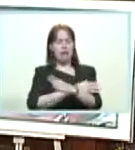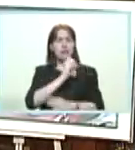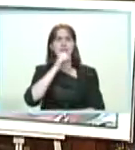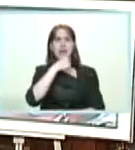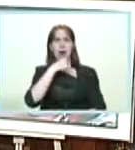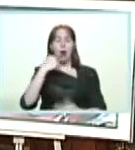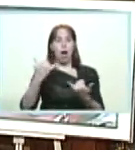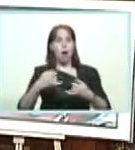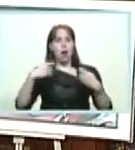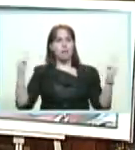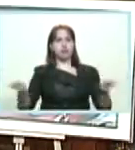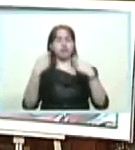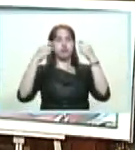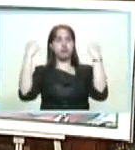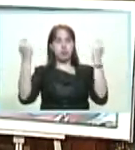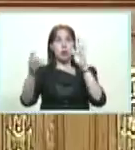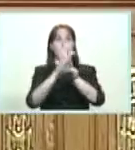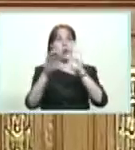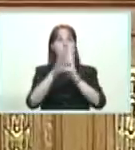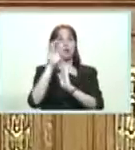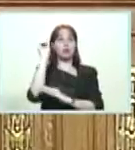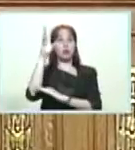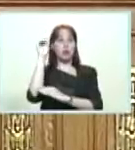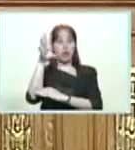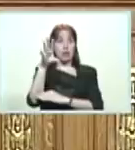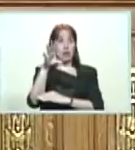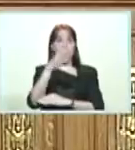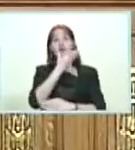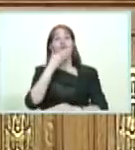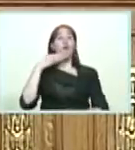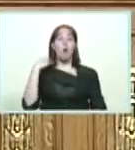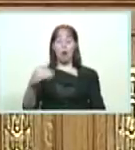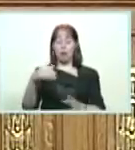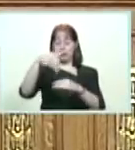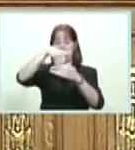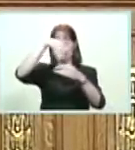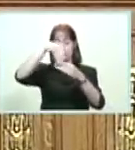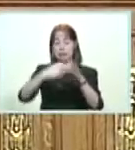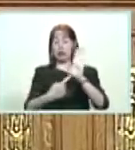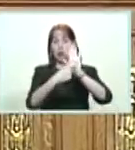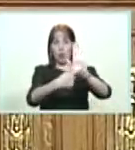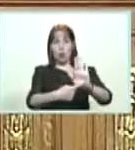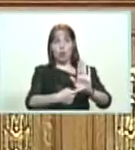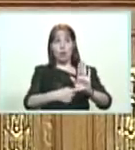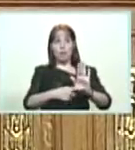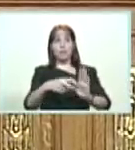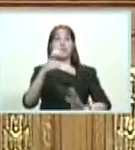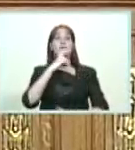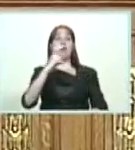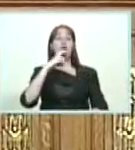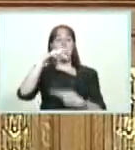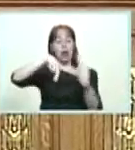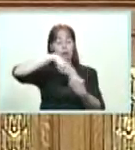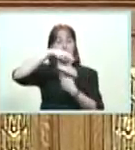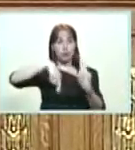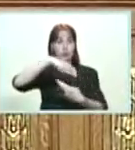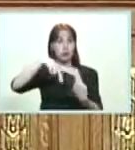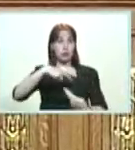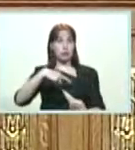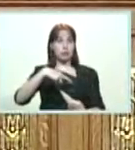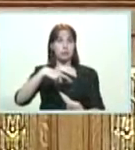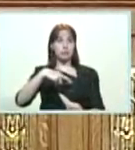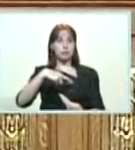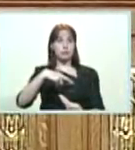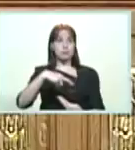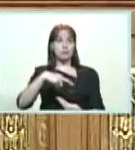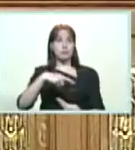su campaña a constituyente, es uno de los jóvenes más destacados de la generación de oro de la Revolución Bolivariana